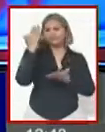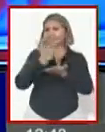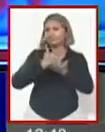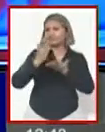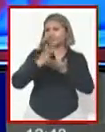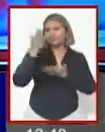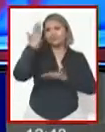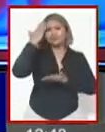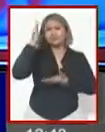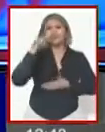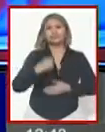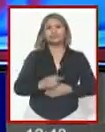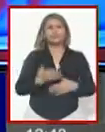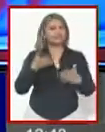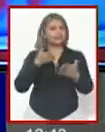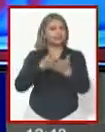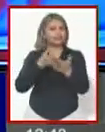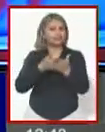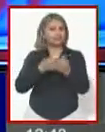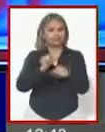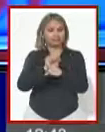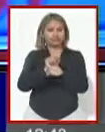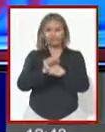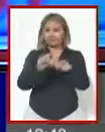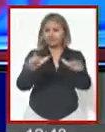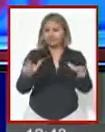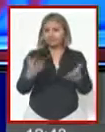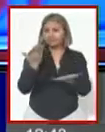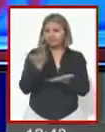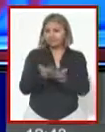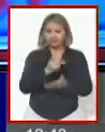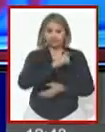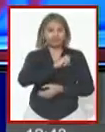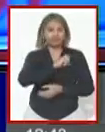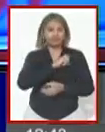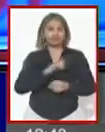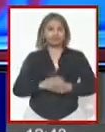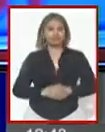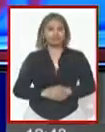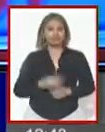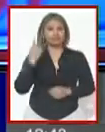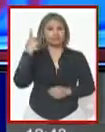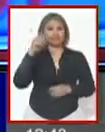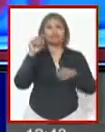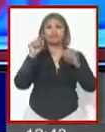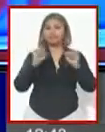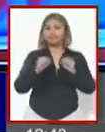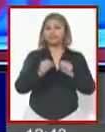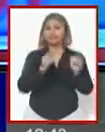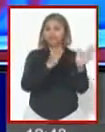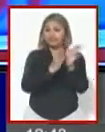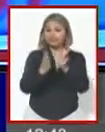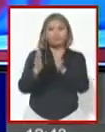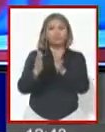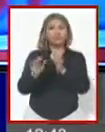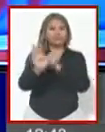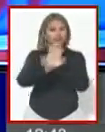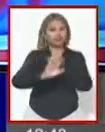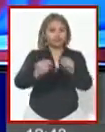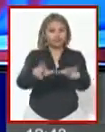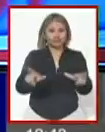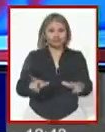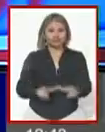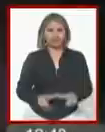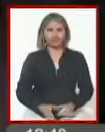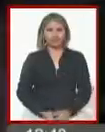despidos injustificados y acoso laboral. Al lugar llegaron la policía justamente para poder poner orden y resguardar el